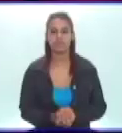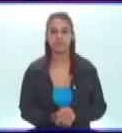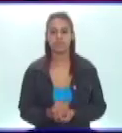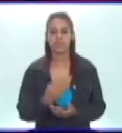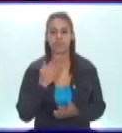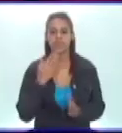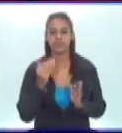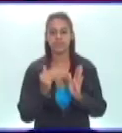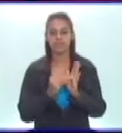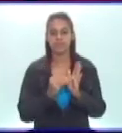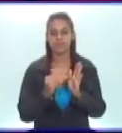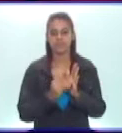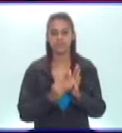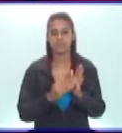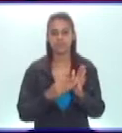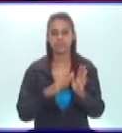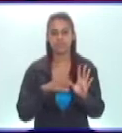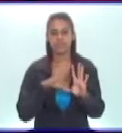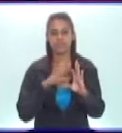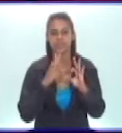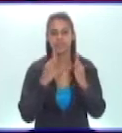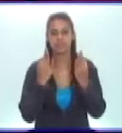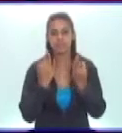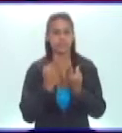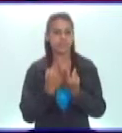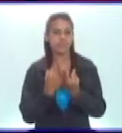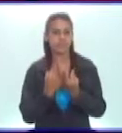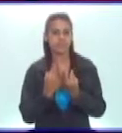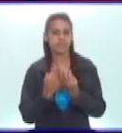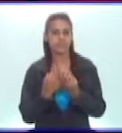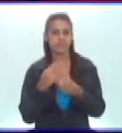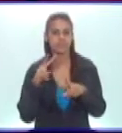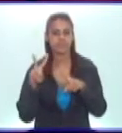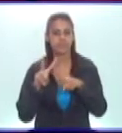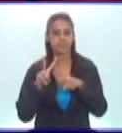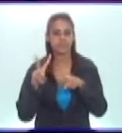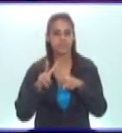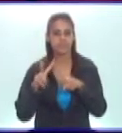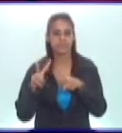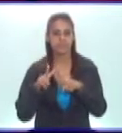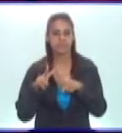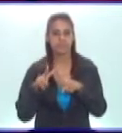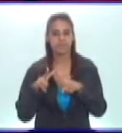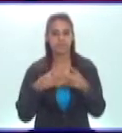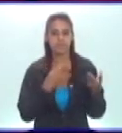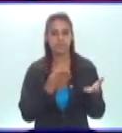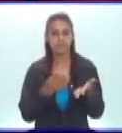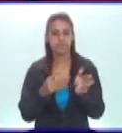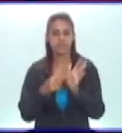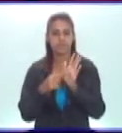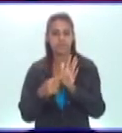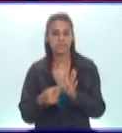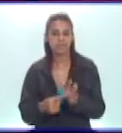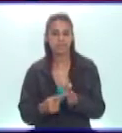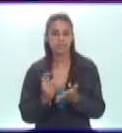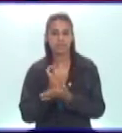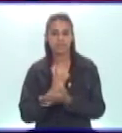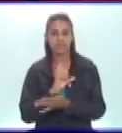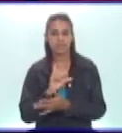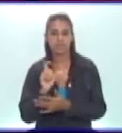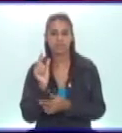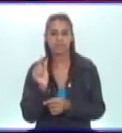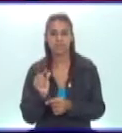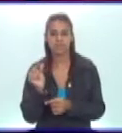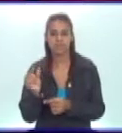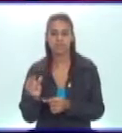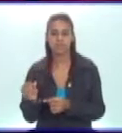buenas tardes para todas las familias que siguen este espacio de la televisión educativa dedicado en el día de hoy a los escolares con discapacidades